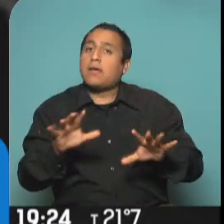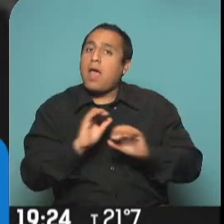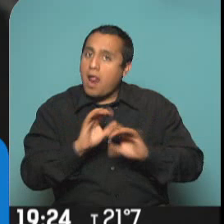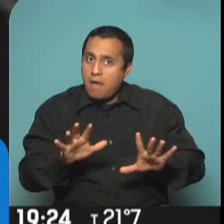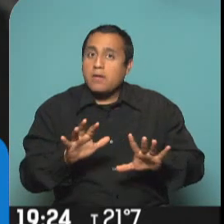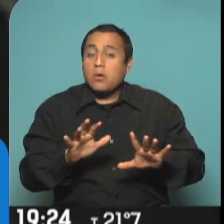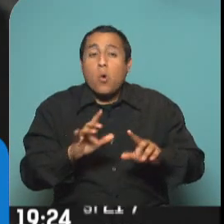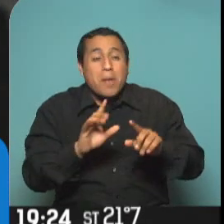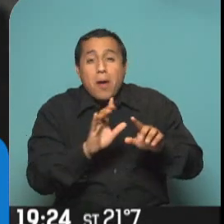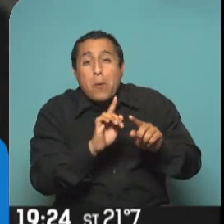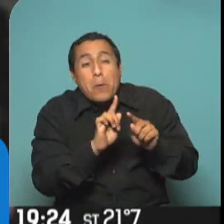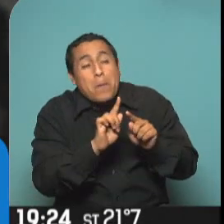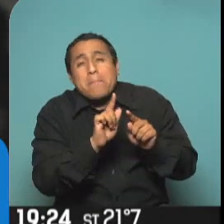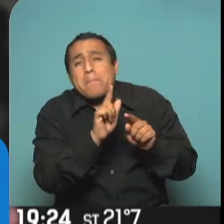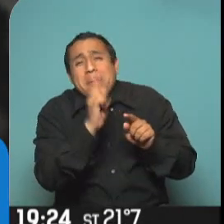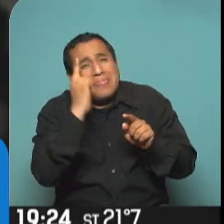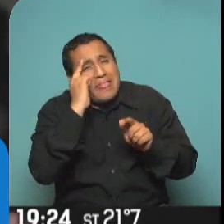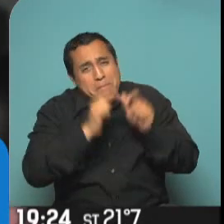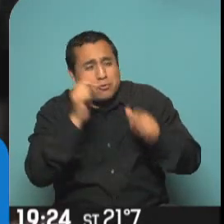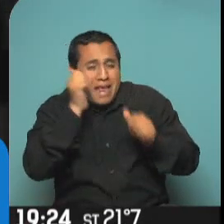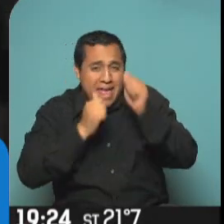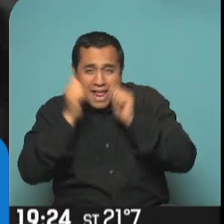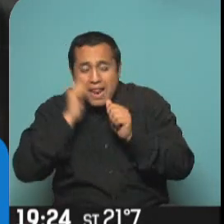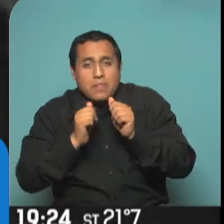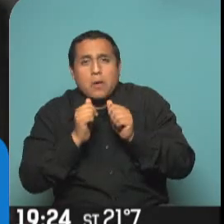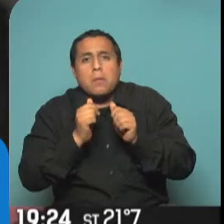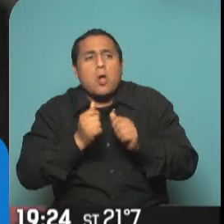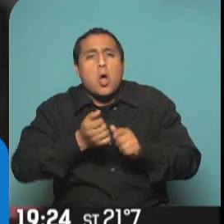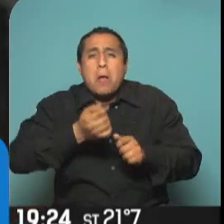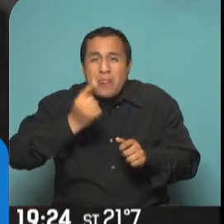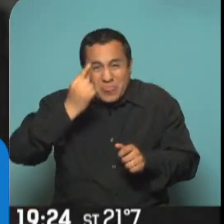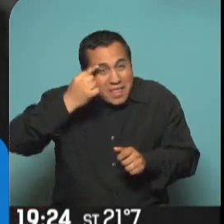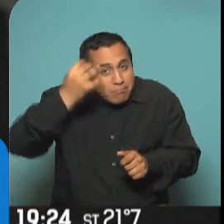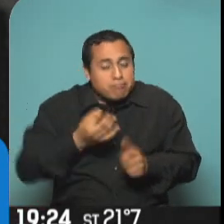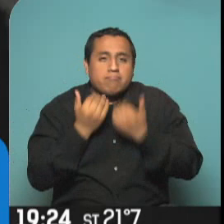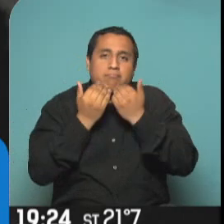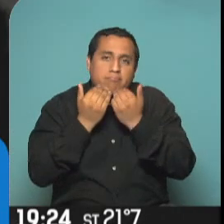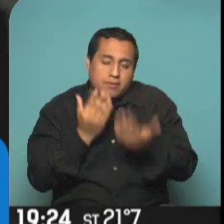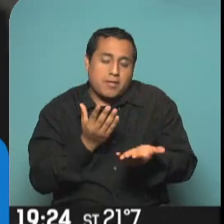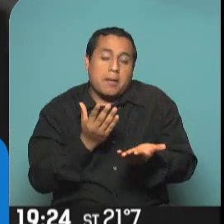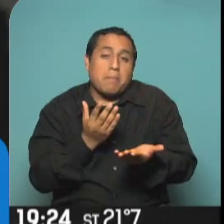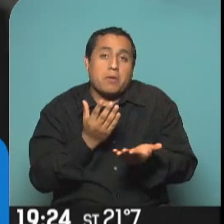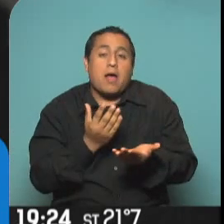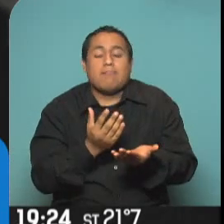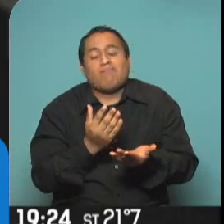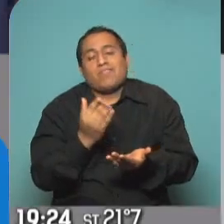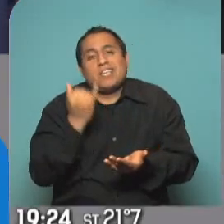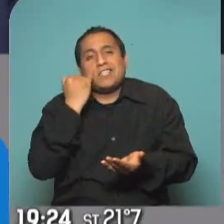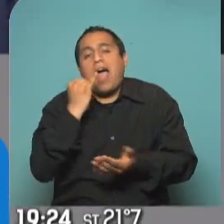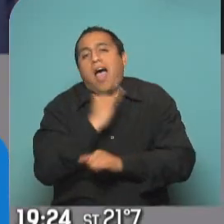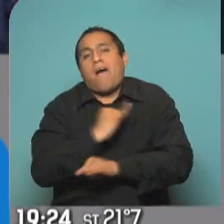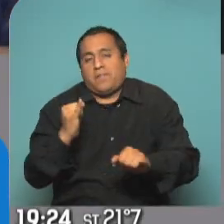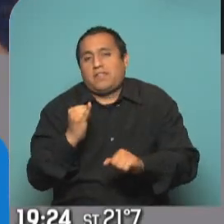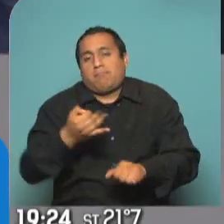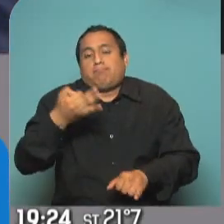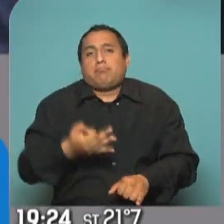total son aproximadamente 10 los heridos, aunque no hay un número oficial. Sí, lo único confirmado es que hay un fallecido, no se sabe el